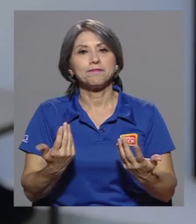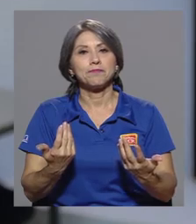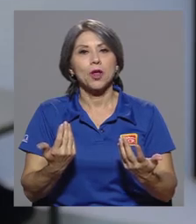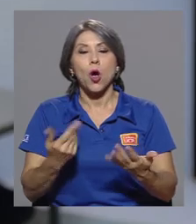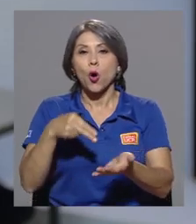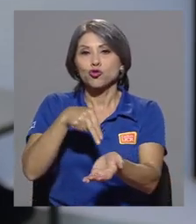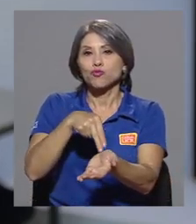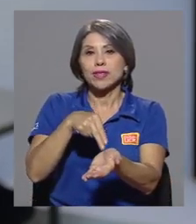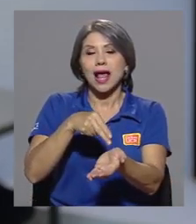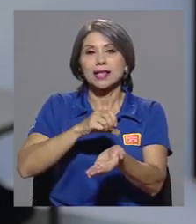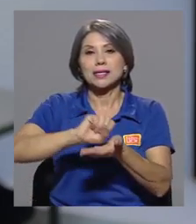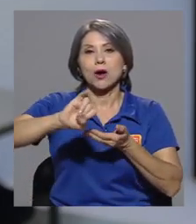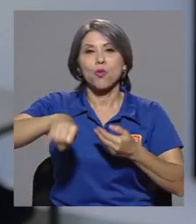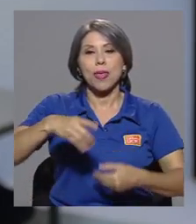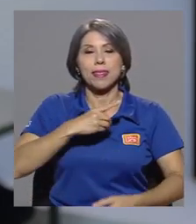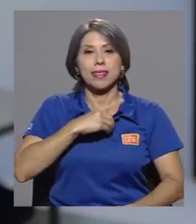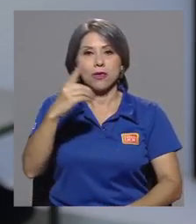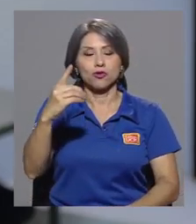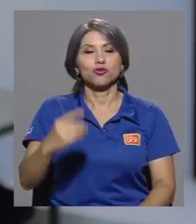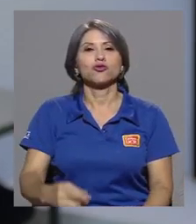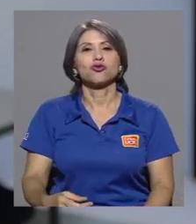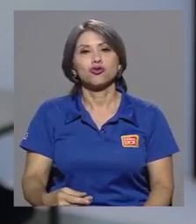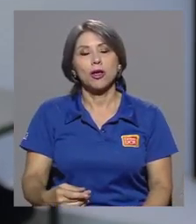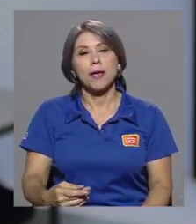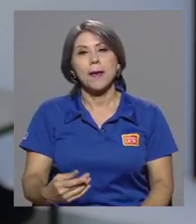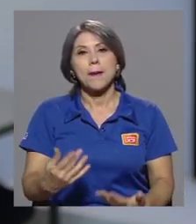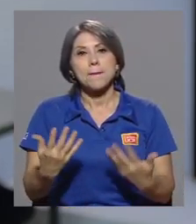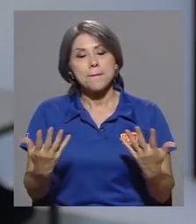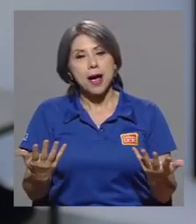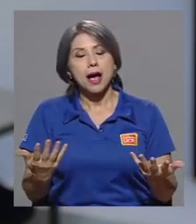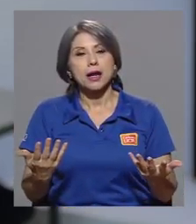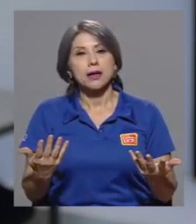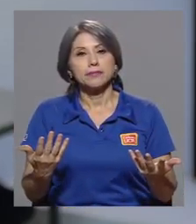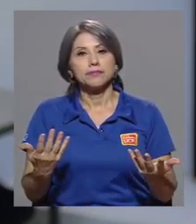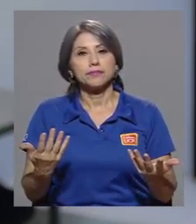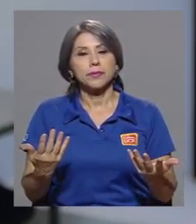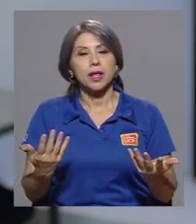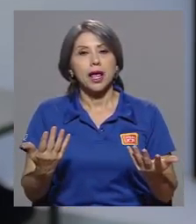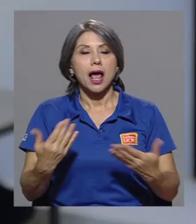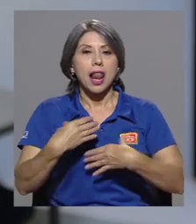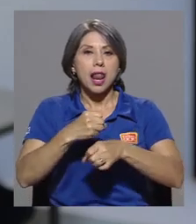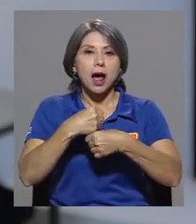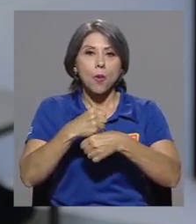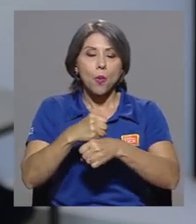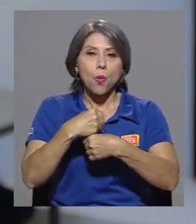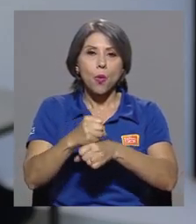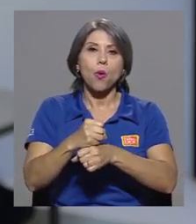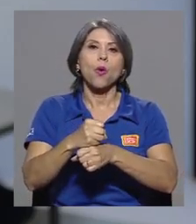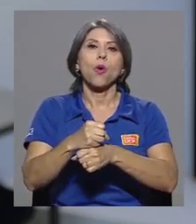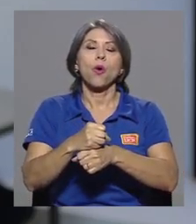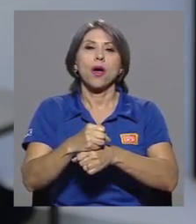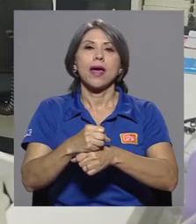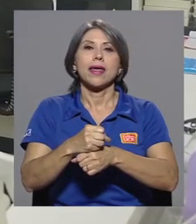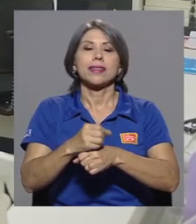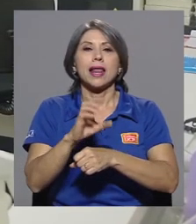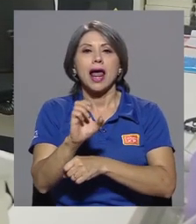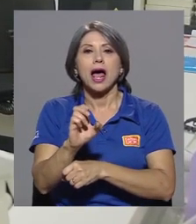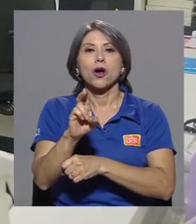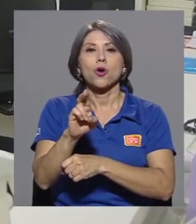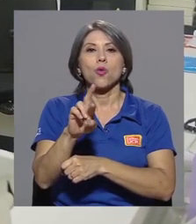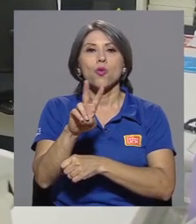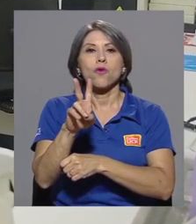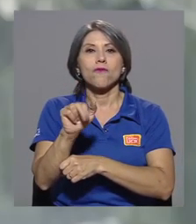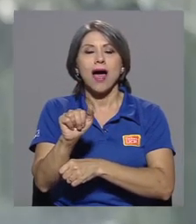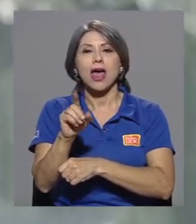del Hospital San Juan de Dios para lo que es la elaboración de la curva